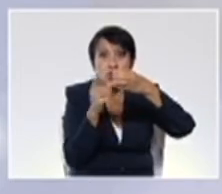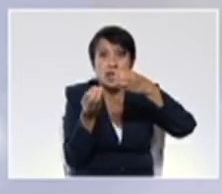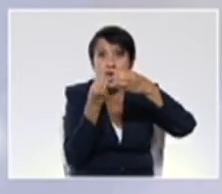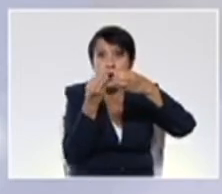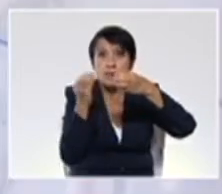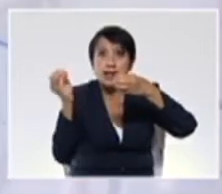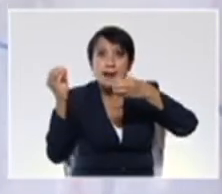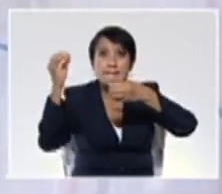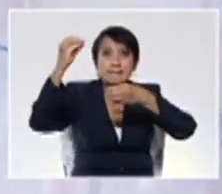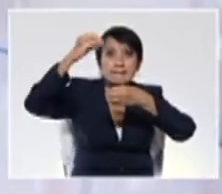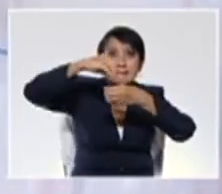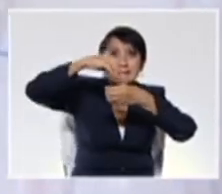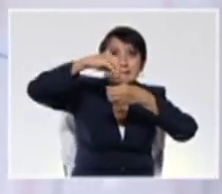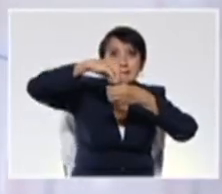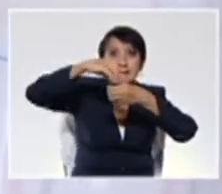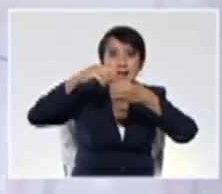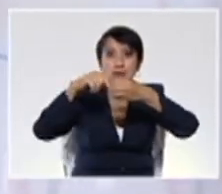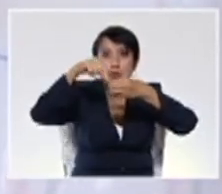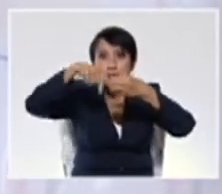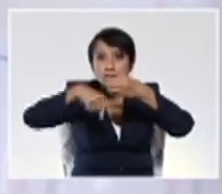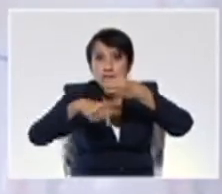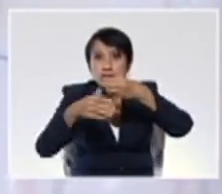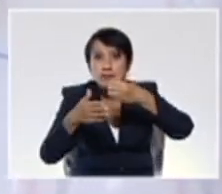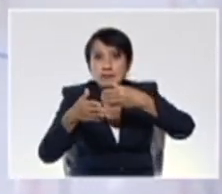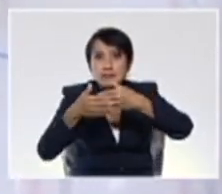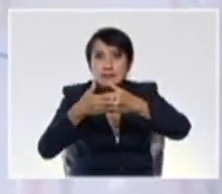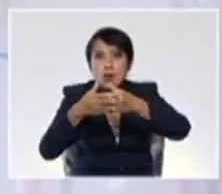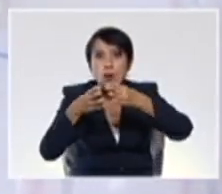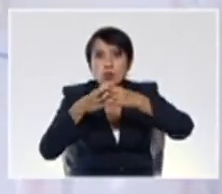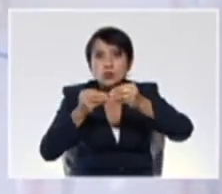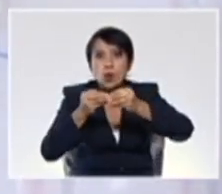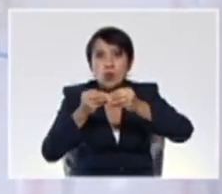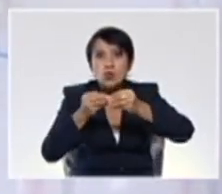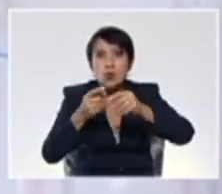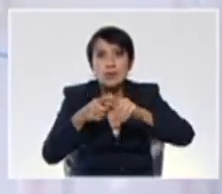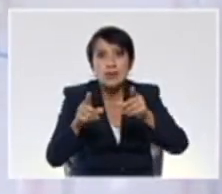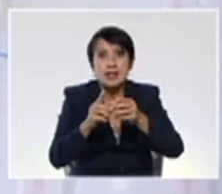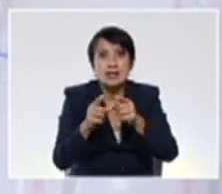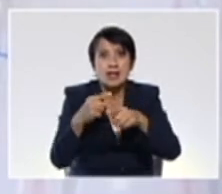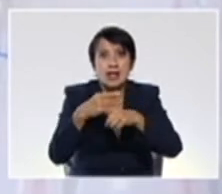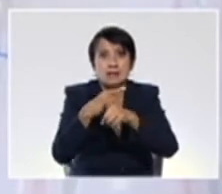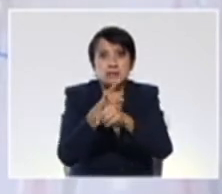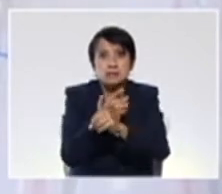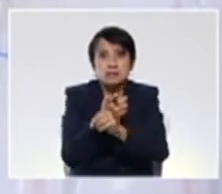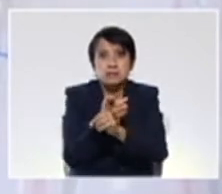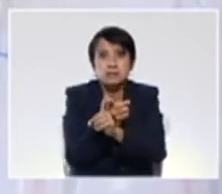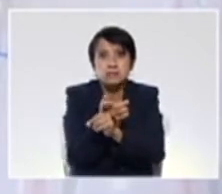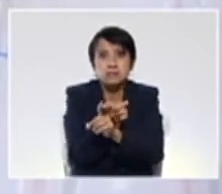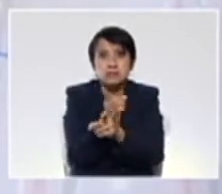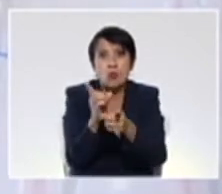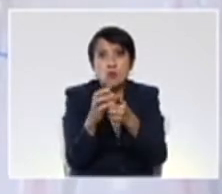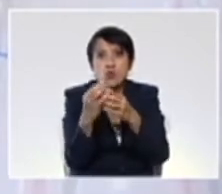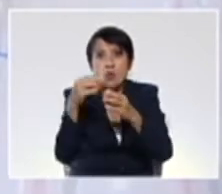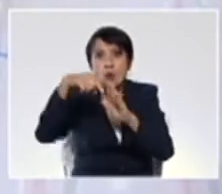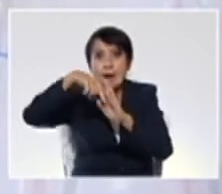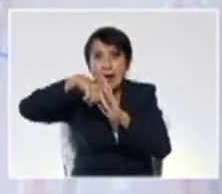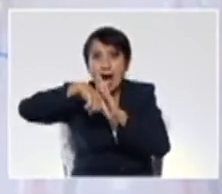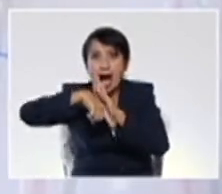comida que yo esté colocando aquí va a chocar nada más que con esta cuchilla, pero no va a bajar aquí, ¿ves? Y al no